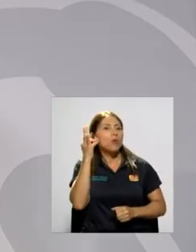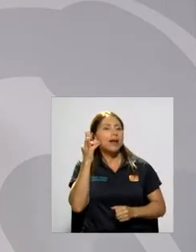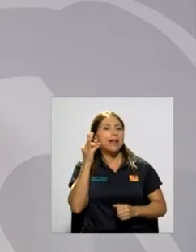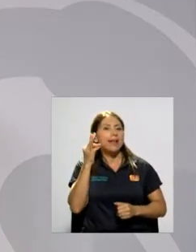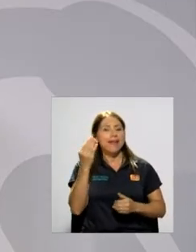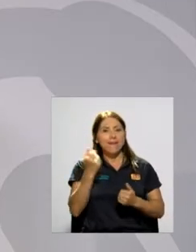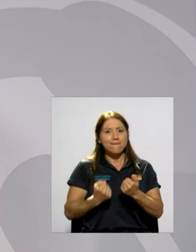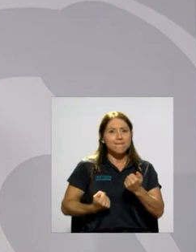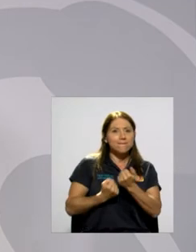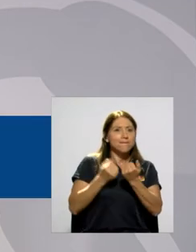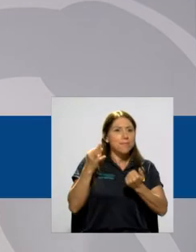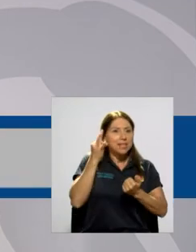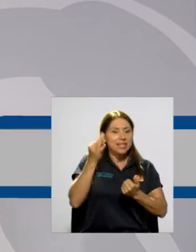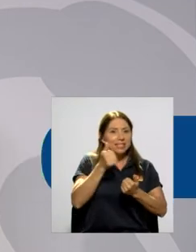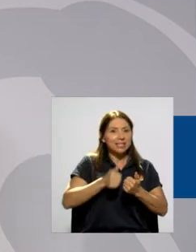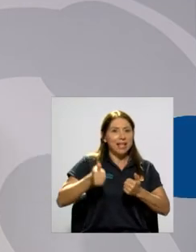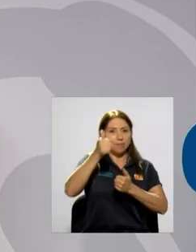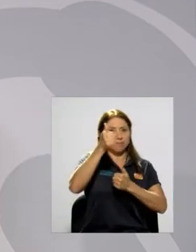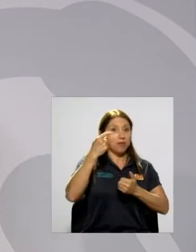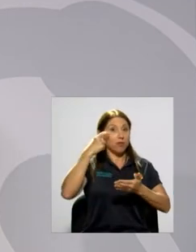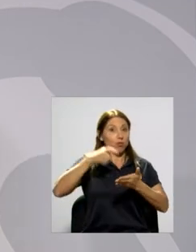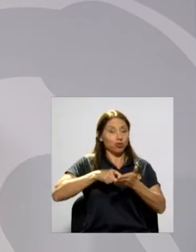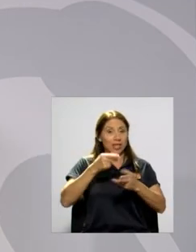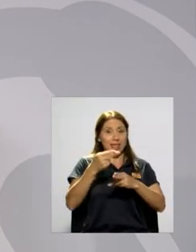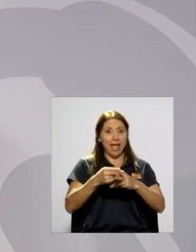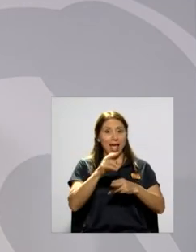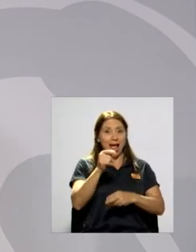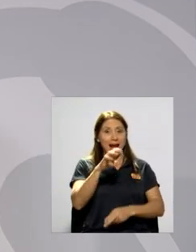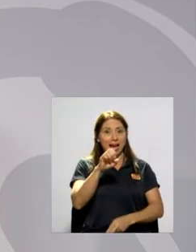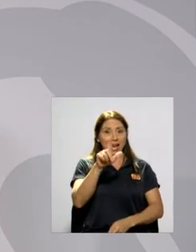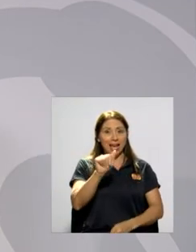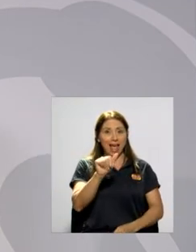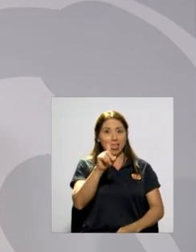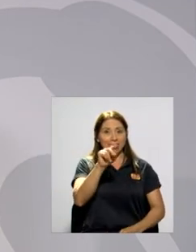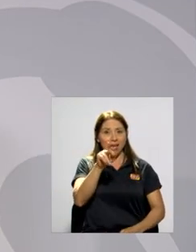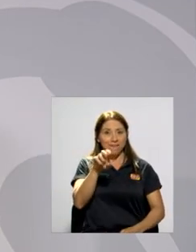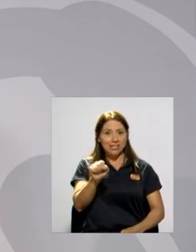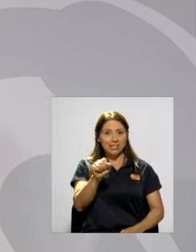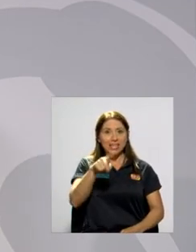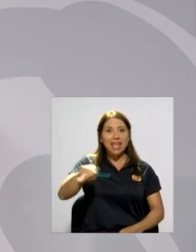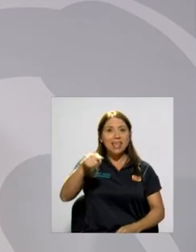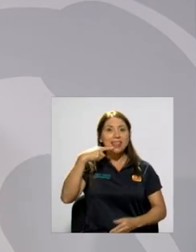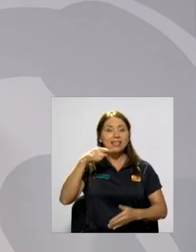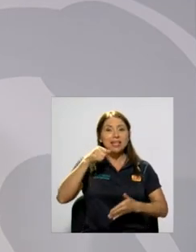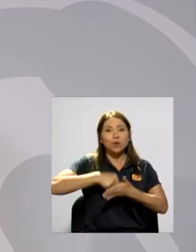reconocida, Angela Davis. Ella dice que hay que luchar por las cosas que no podemos cambiar.